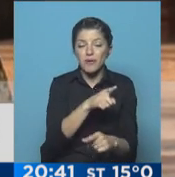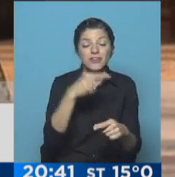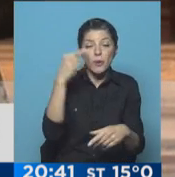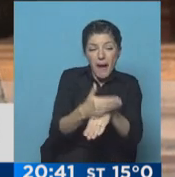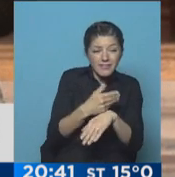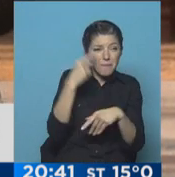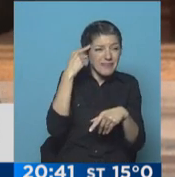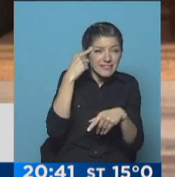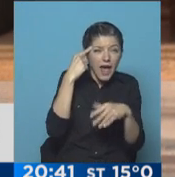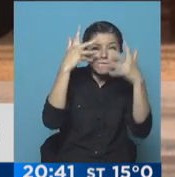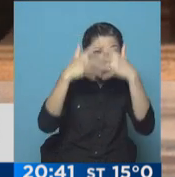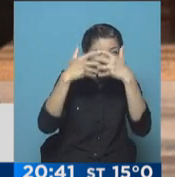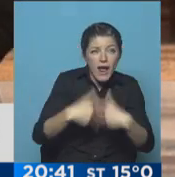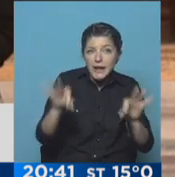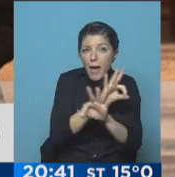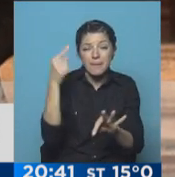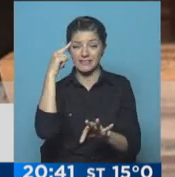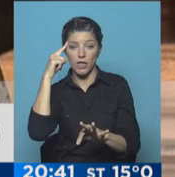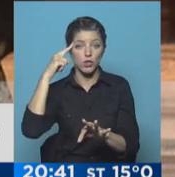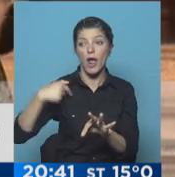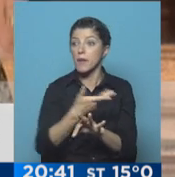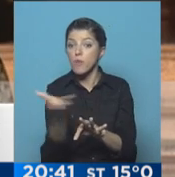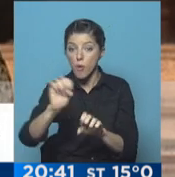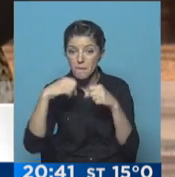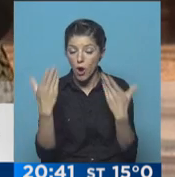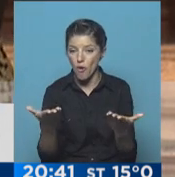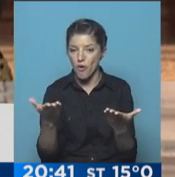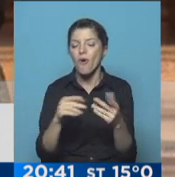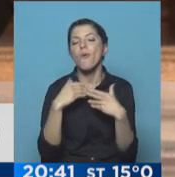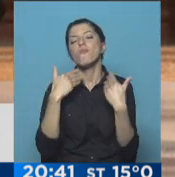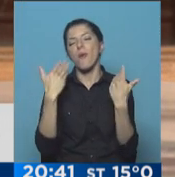les conviene a los argentinos. Por eso es importante